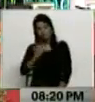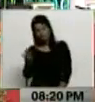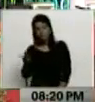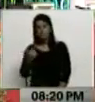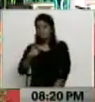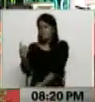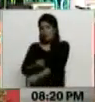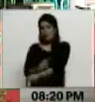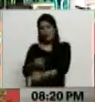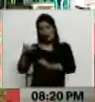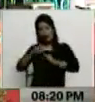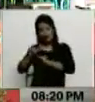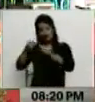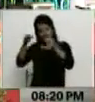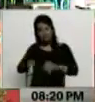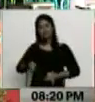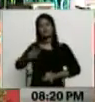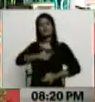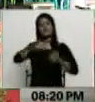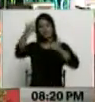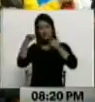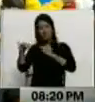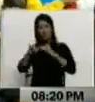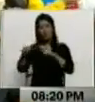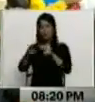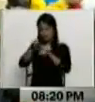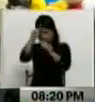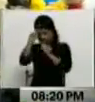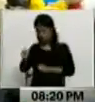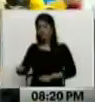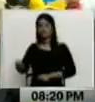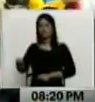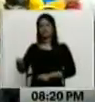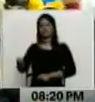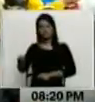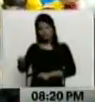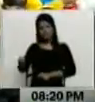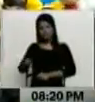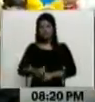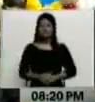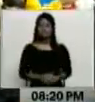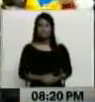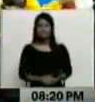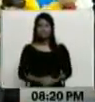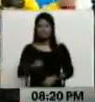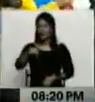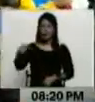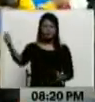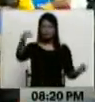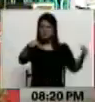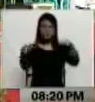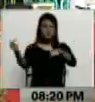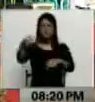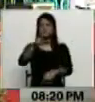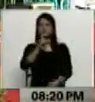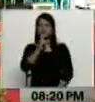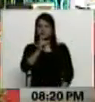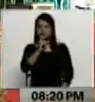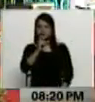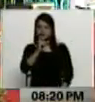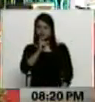corazón chavista y hermano un reconocimiento a Cristóbal Jim hoy están